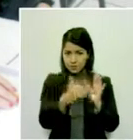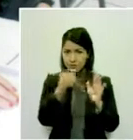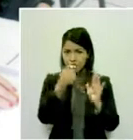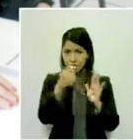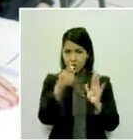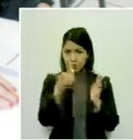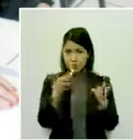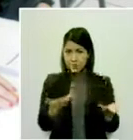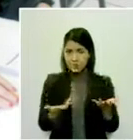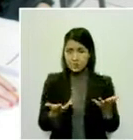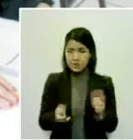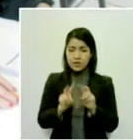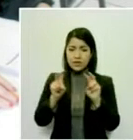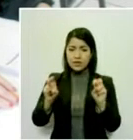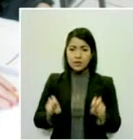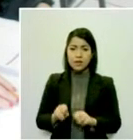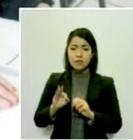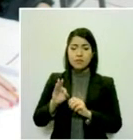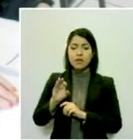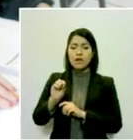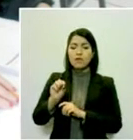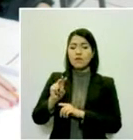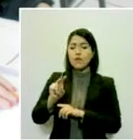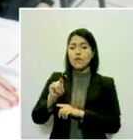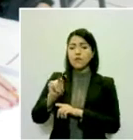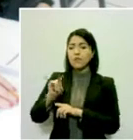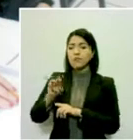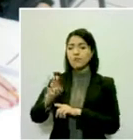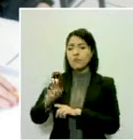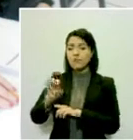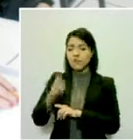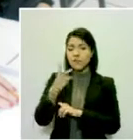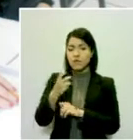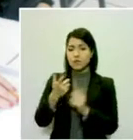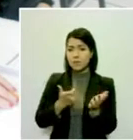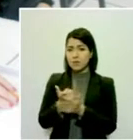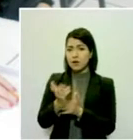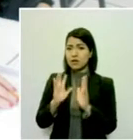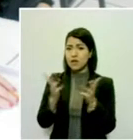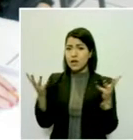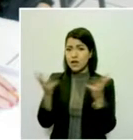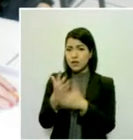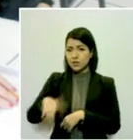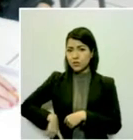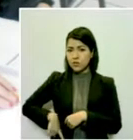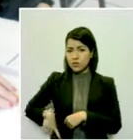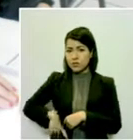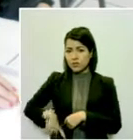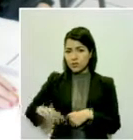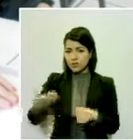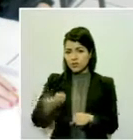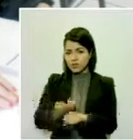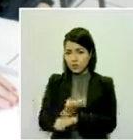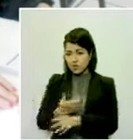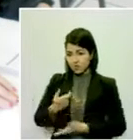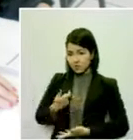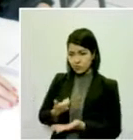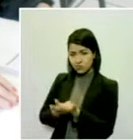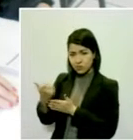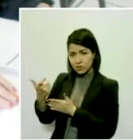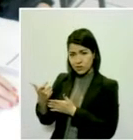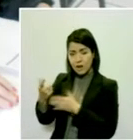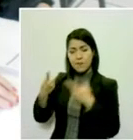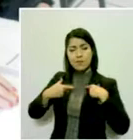13,595,000 pesos que corresponde al FOVISSSTE. Con este pago que realizó gobierno del estado, las y